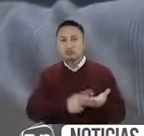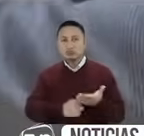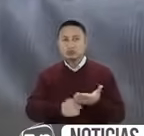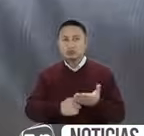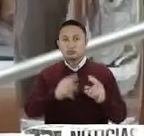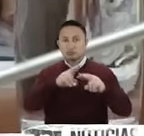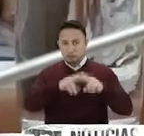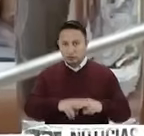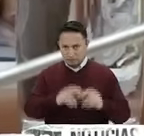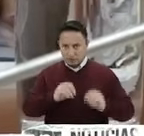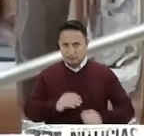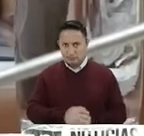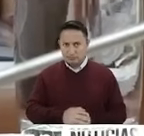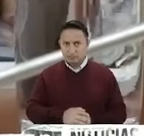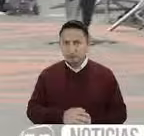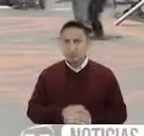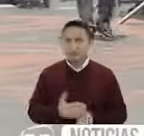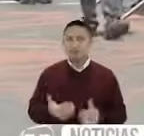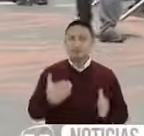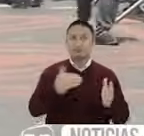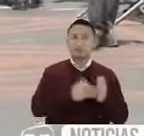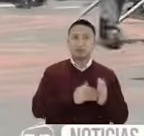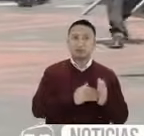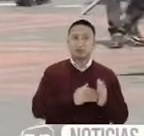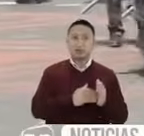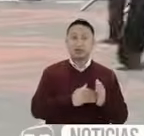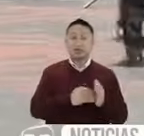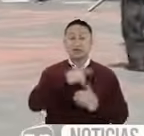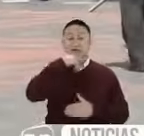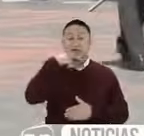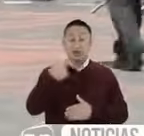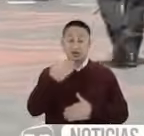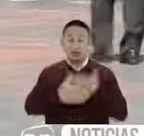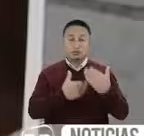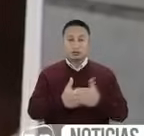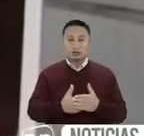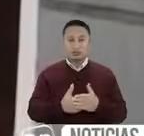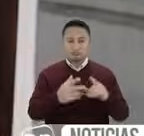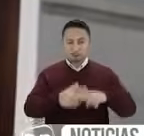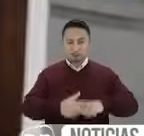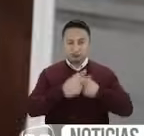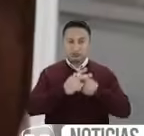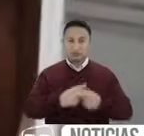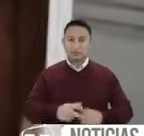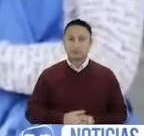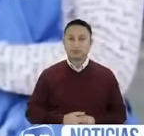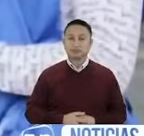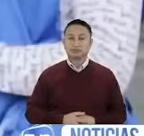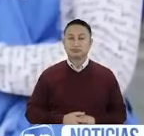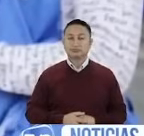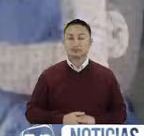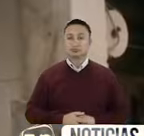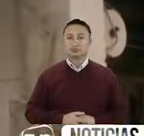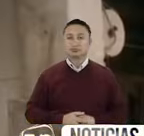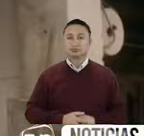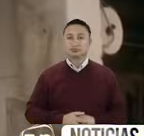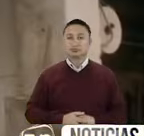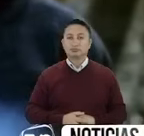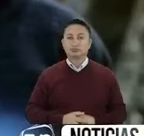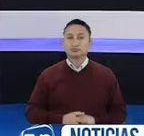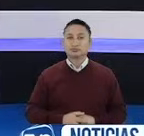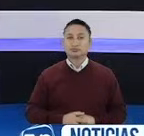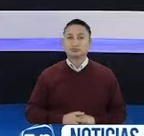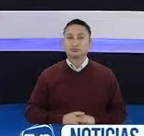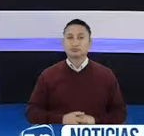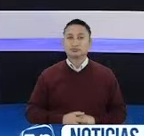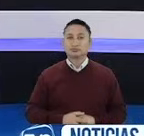se retomará luego del feriado de carnaval, informó Álvaro Terán.